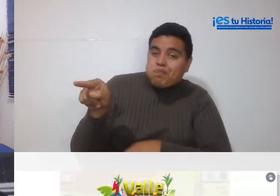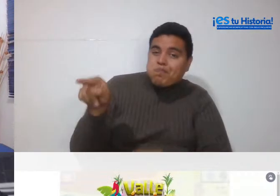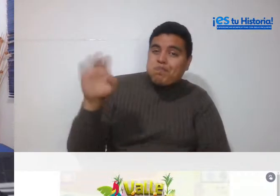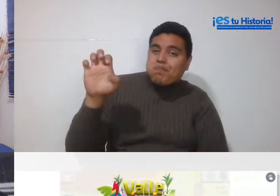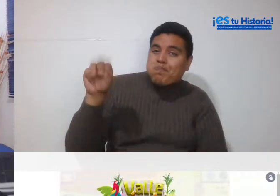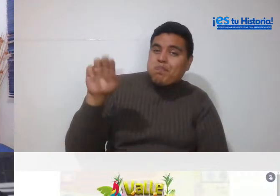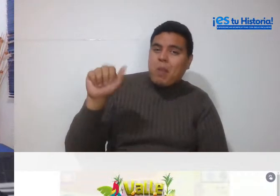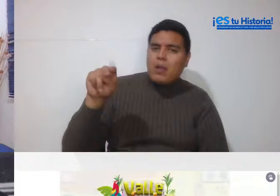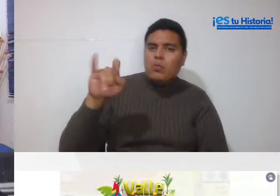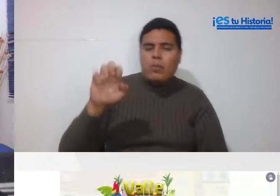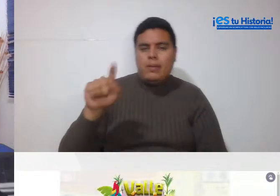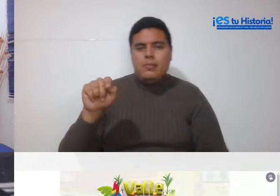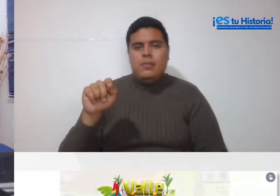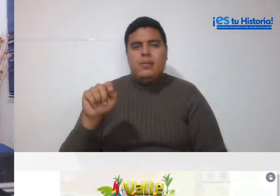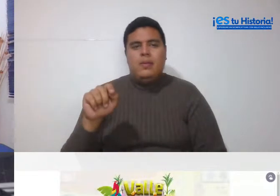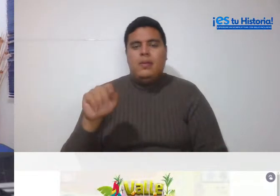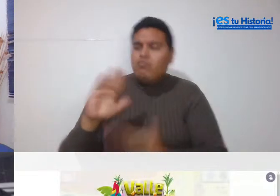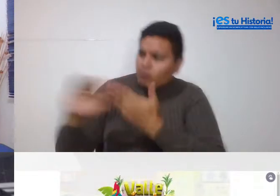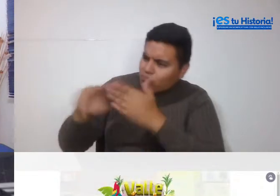Qué pena te interrumpí, no, adelante.